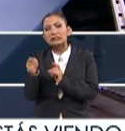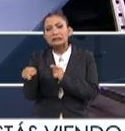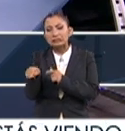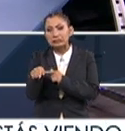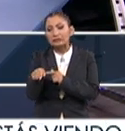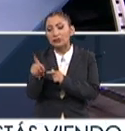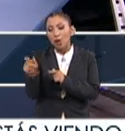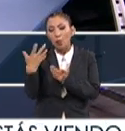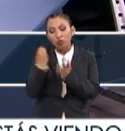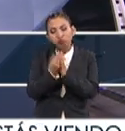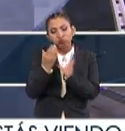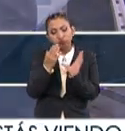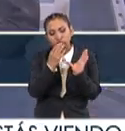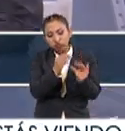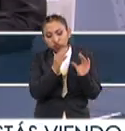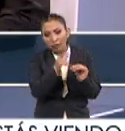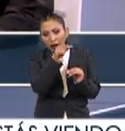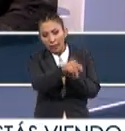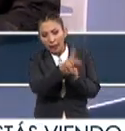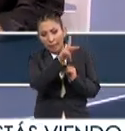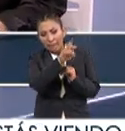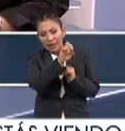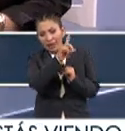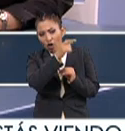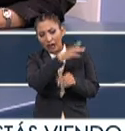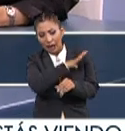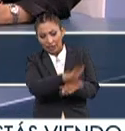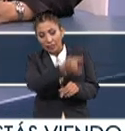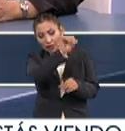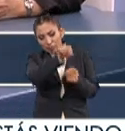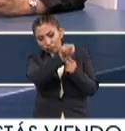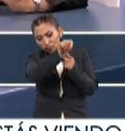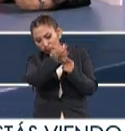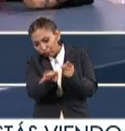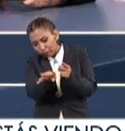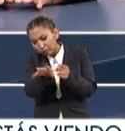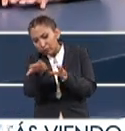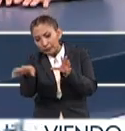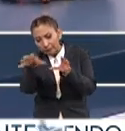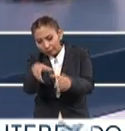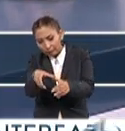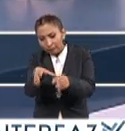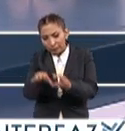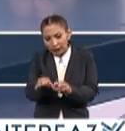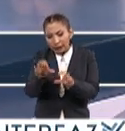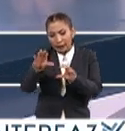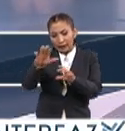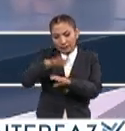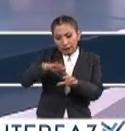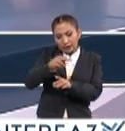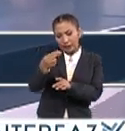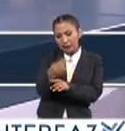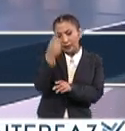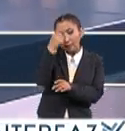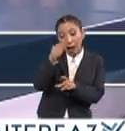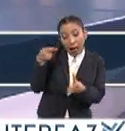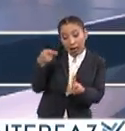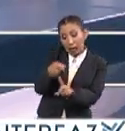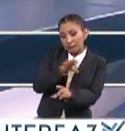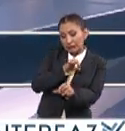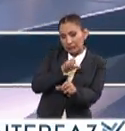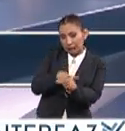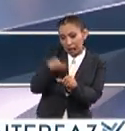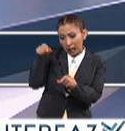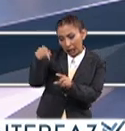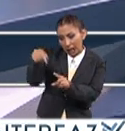una formación de la pedagogía general y luego vamos ubicando las condiciones que se requieren